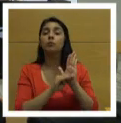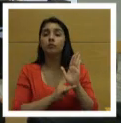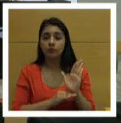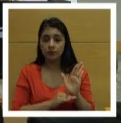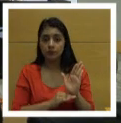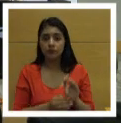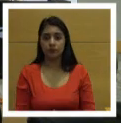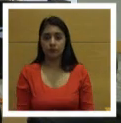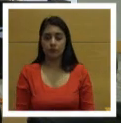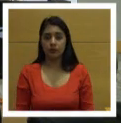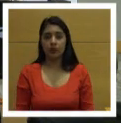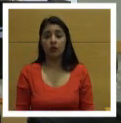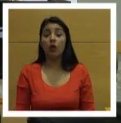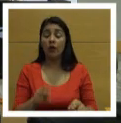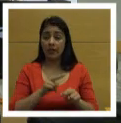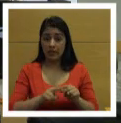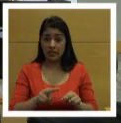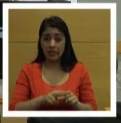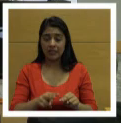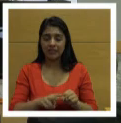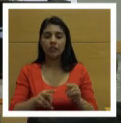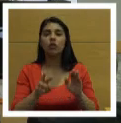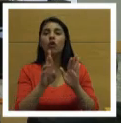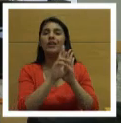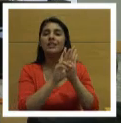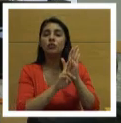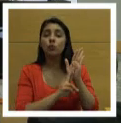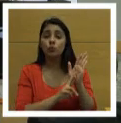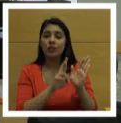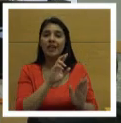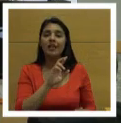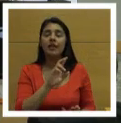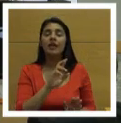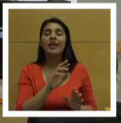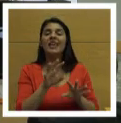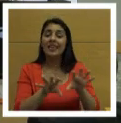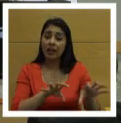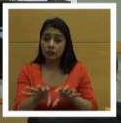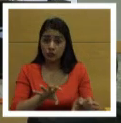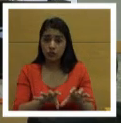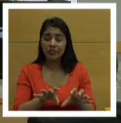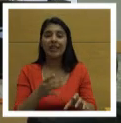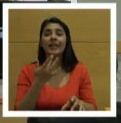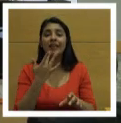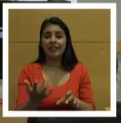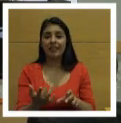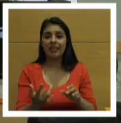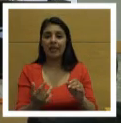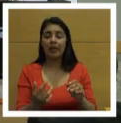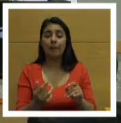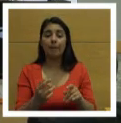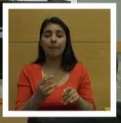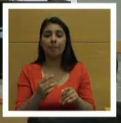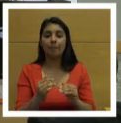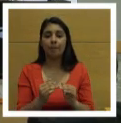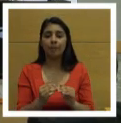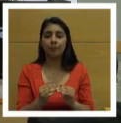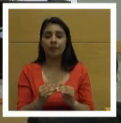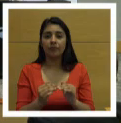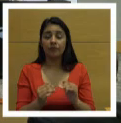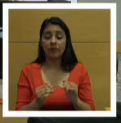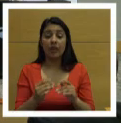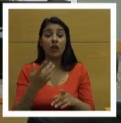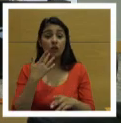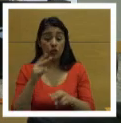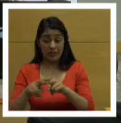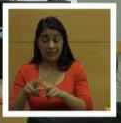jurisdiccionales, concretándose en resoluciones y acciones que disminuyan la distancia entre lo reconocido y la